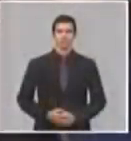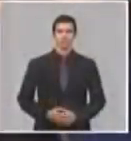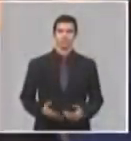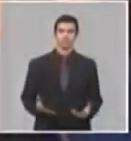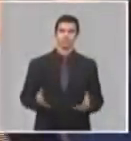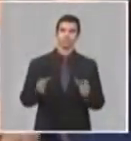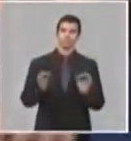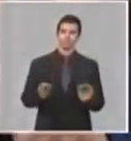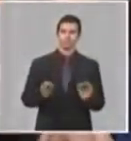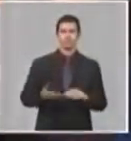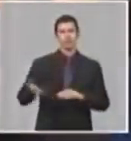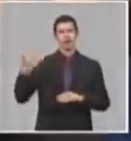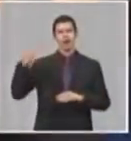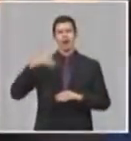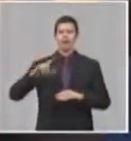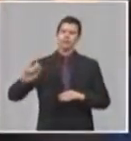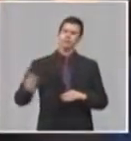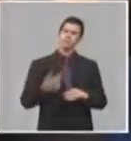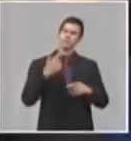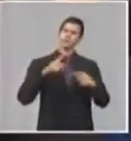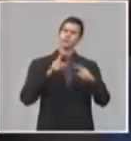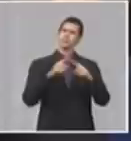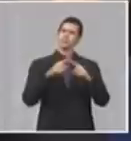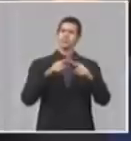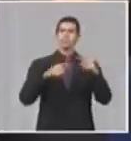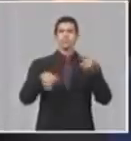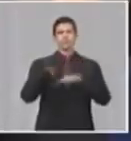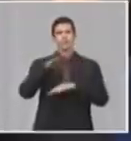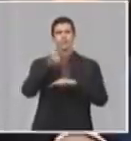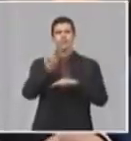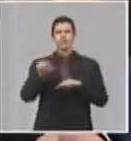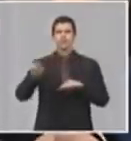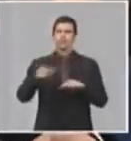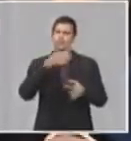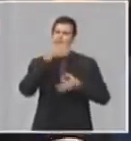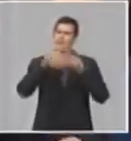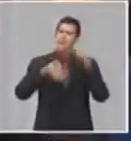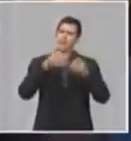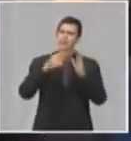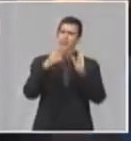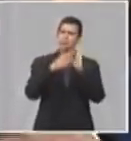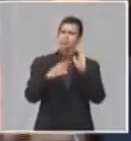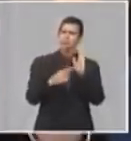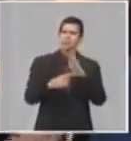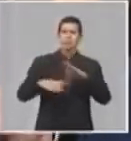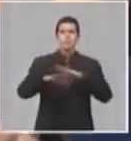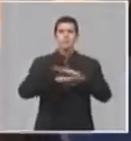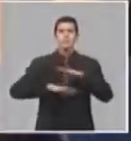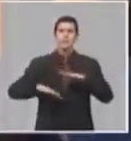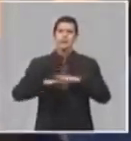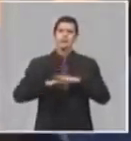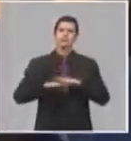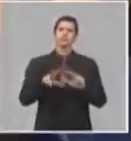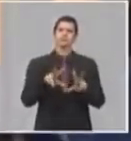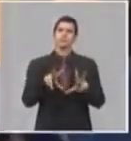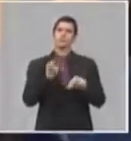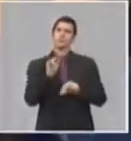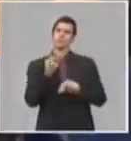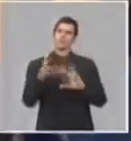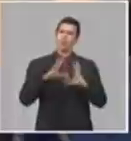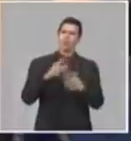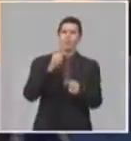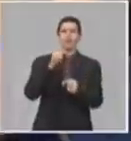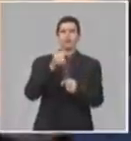Explicaba el viceprimer ministro, el compañero Alejandro, hay varios principios de esta política aprobada hoy, de esta estrategia económica y social aprobada hoy por el Consejo